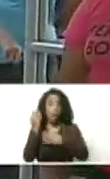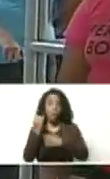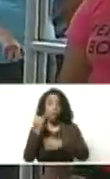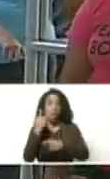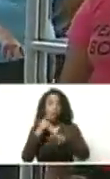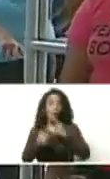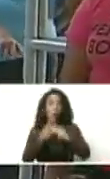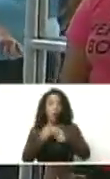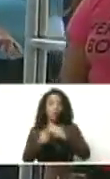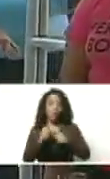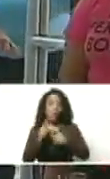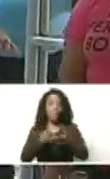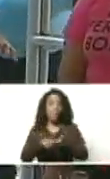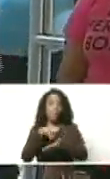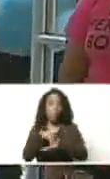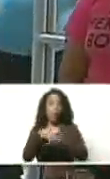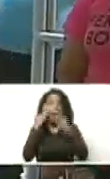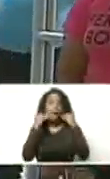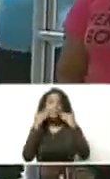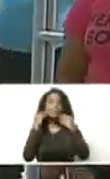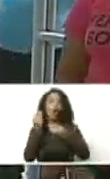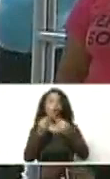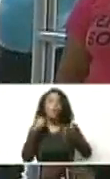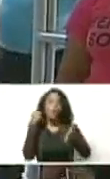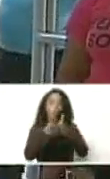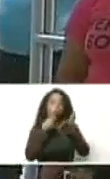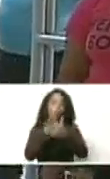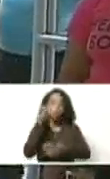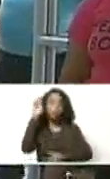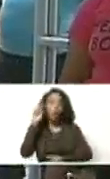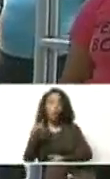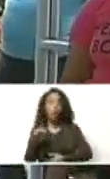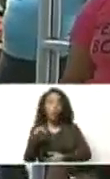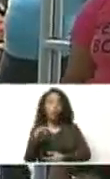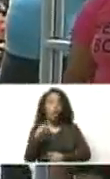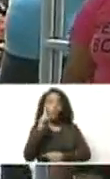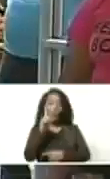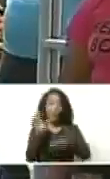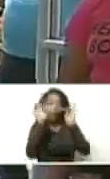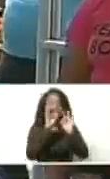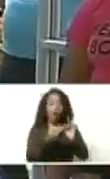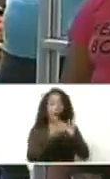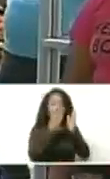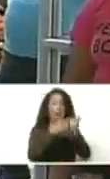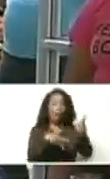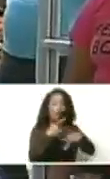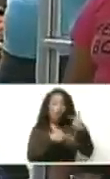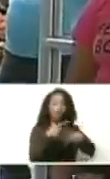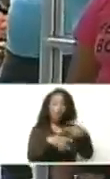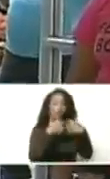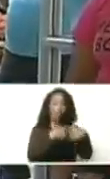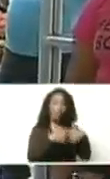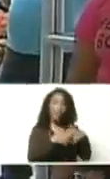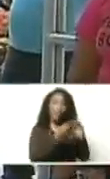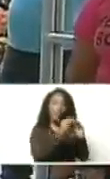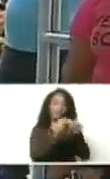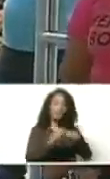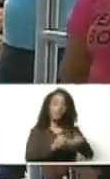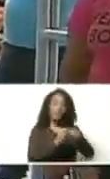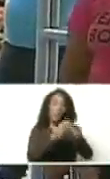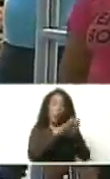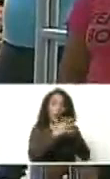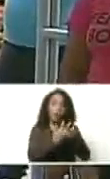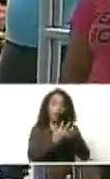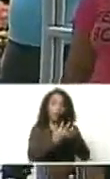van surgiendo de la experiencia, de la lucha diaria. Por un lado sale el proceso de industrialización y proletarización de los